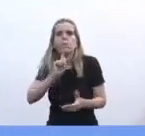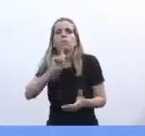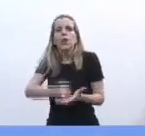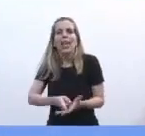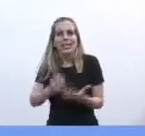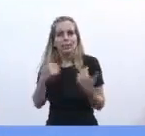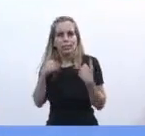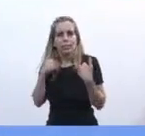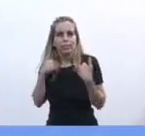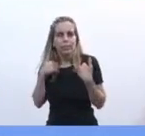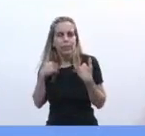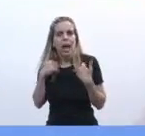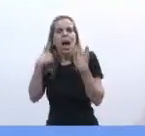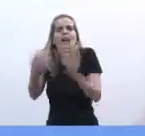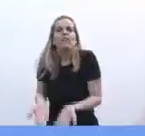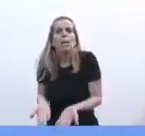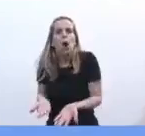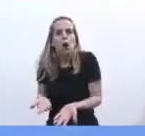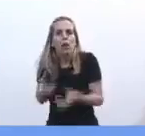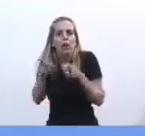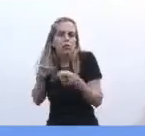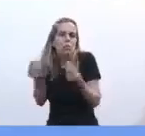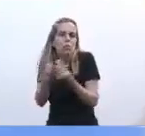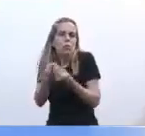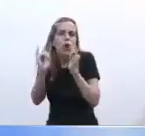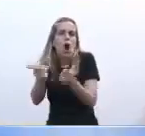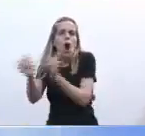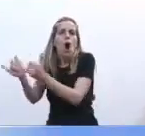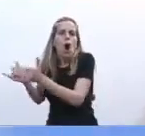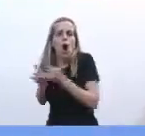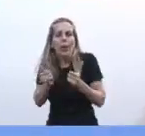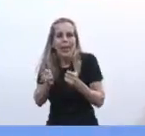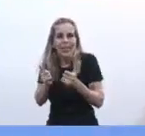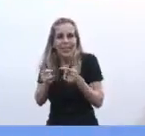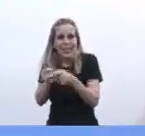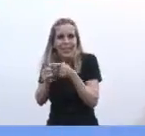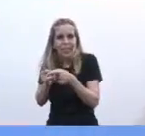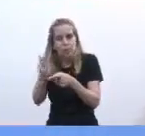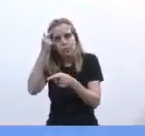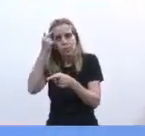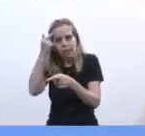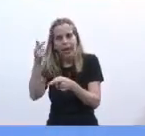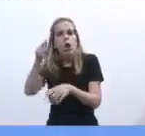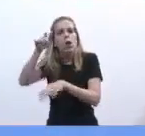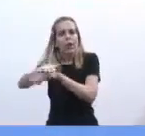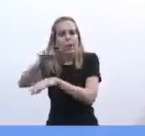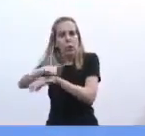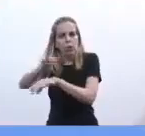posición a favor de esos miles de jóvenes que con responsabilidad